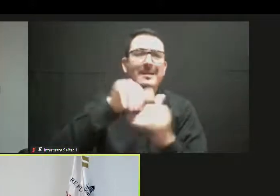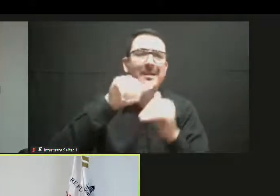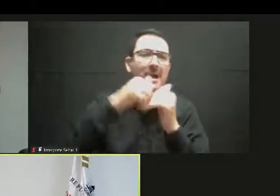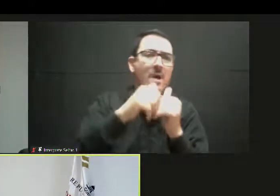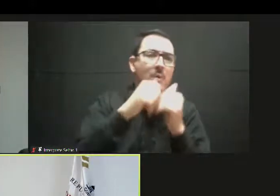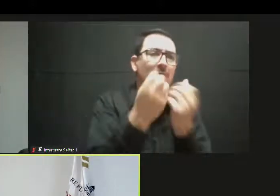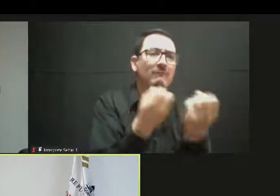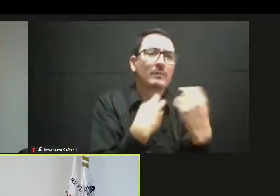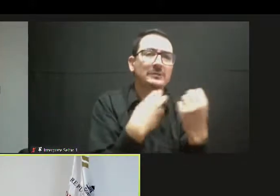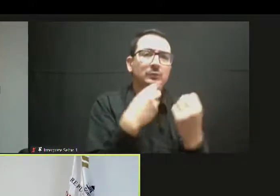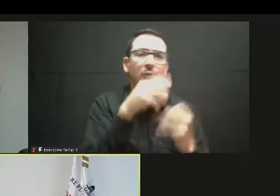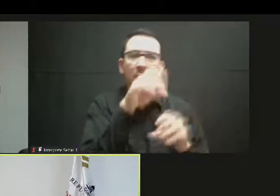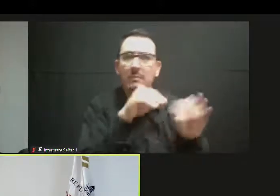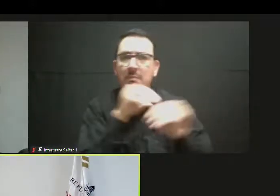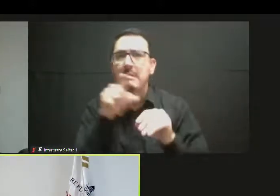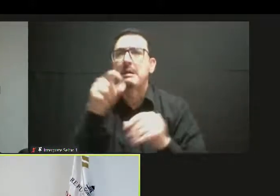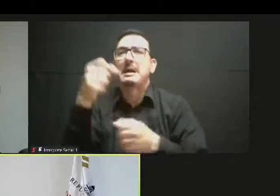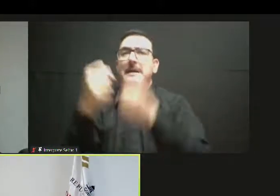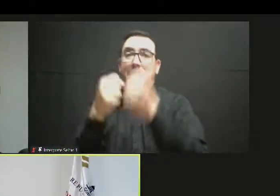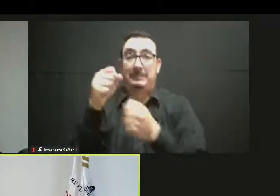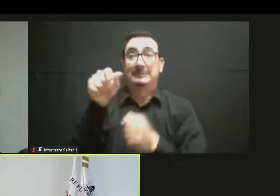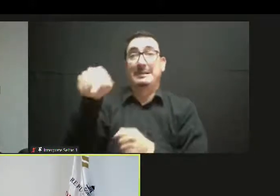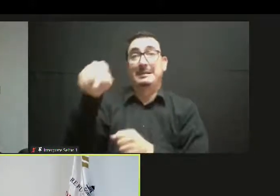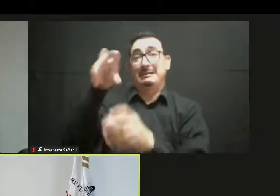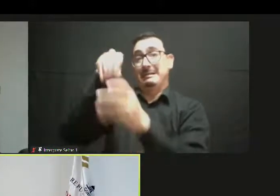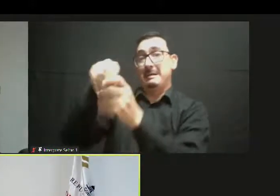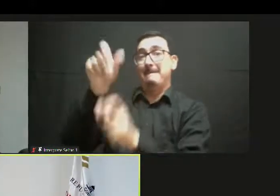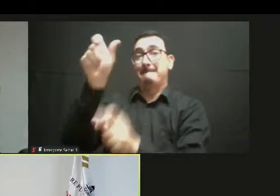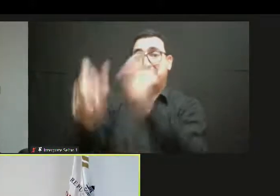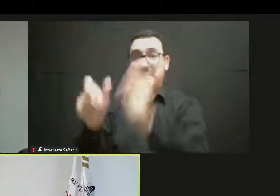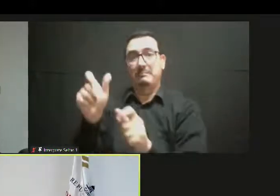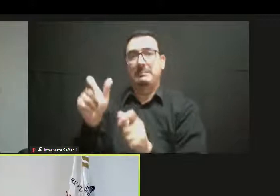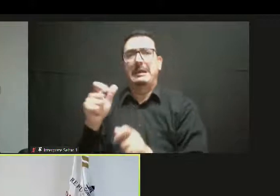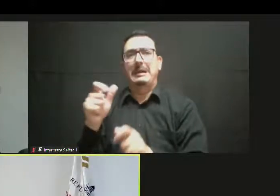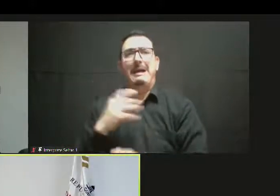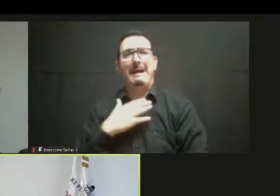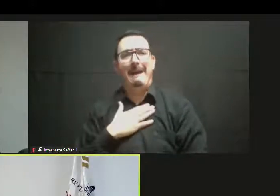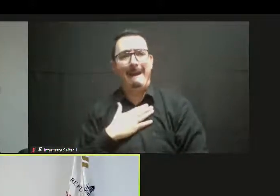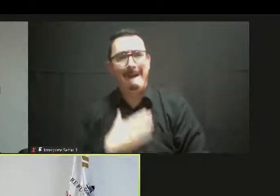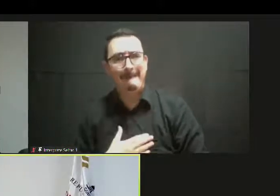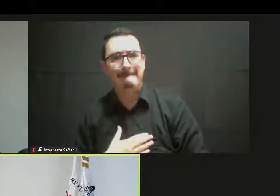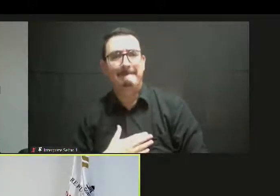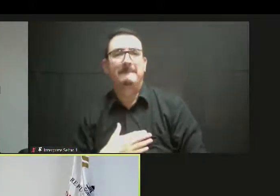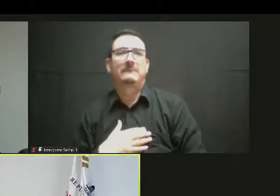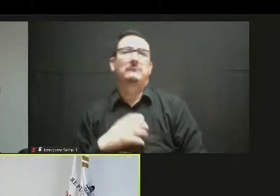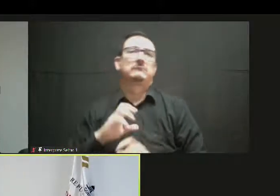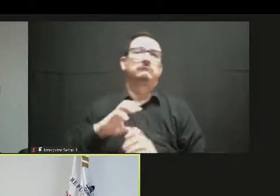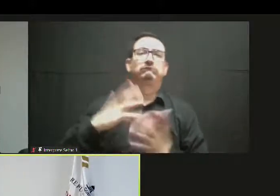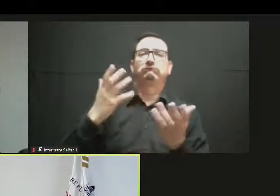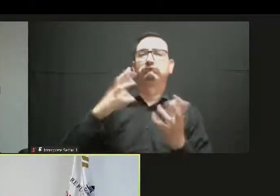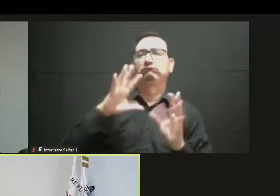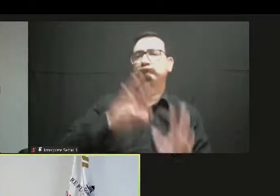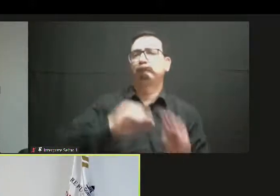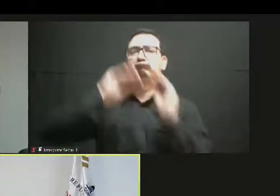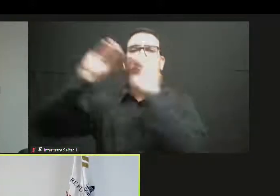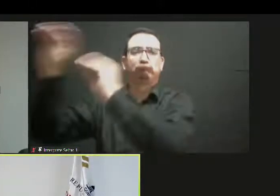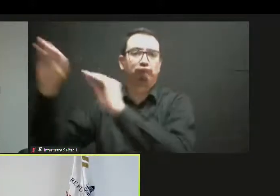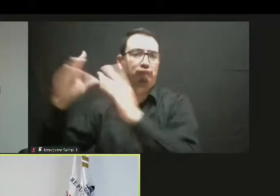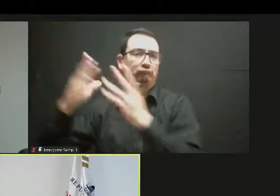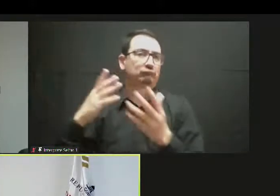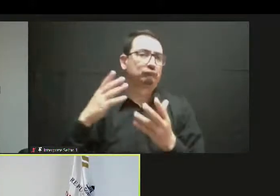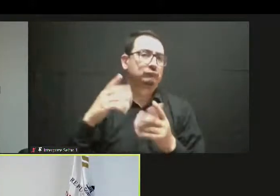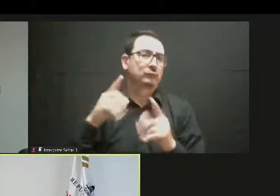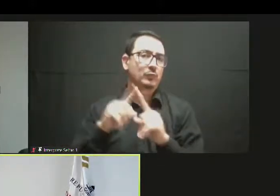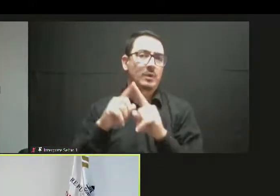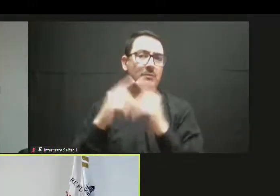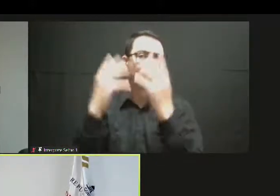y personas que quieren y pueden exportar servicios a fin de disponer datos que nos permitan apoyarlos en